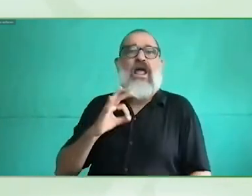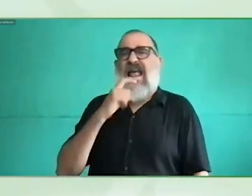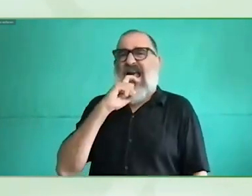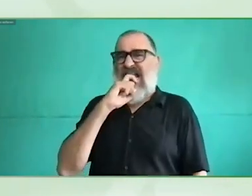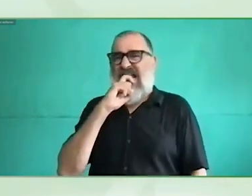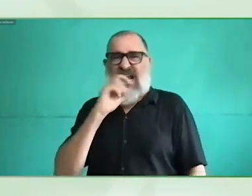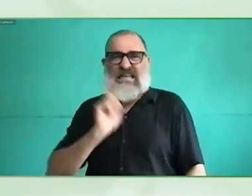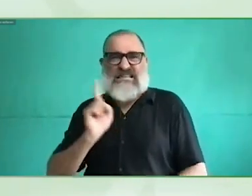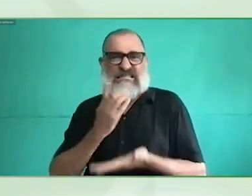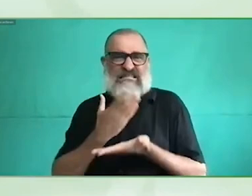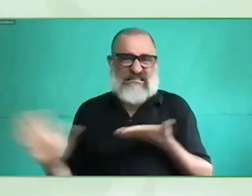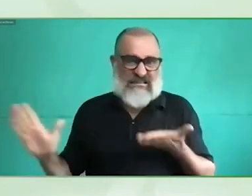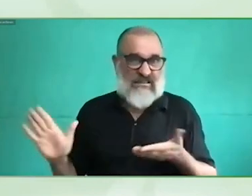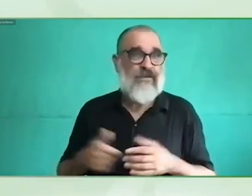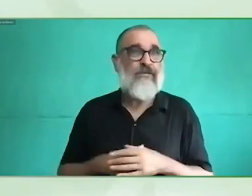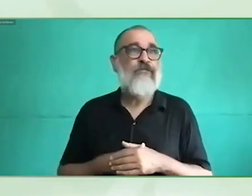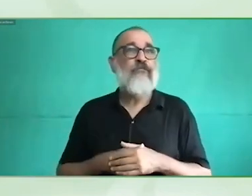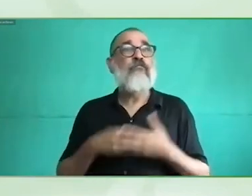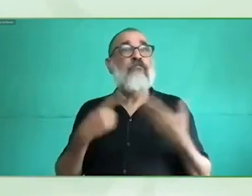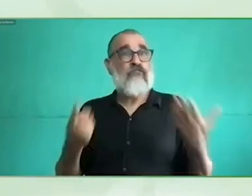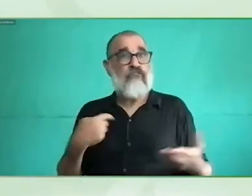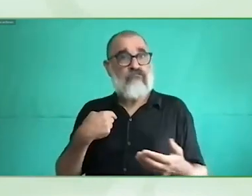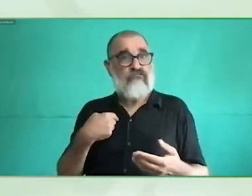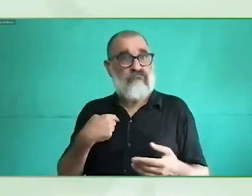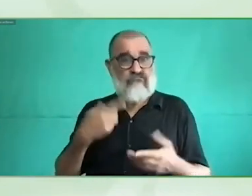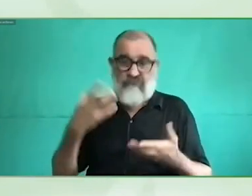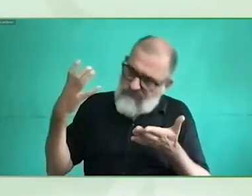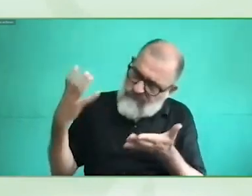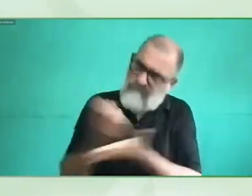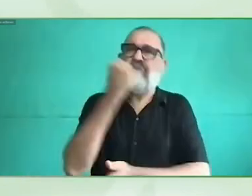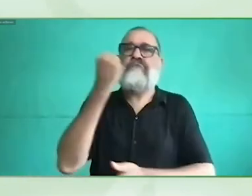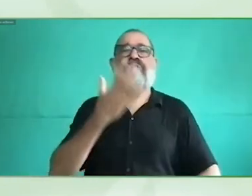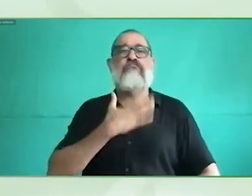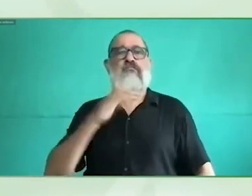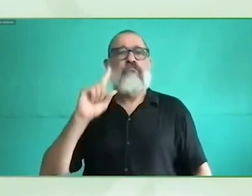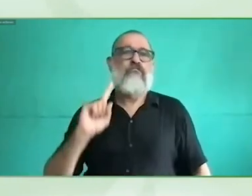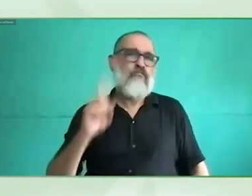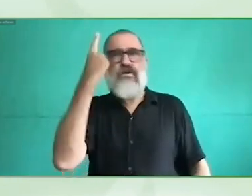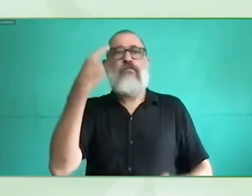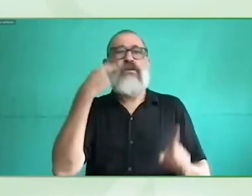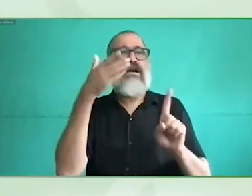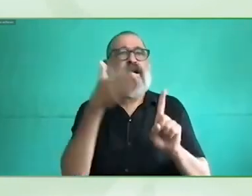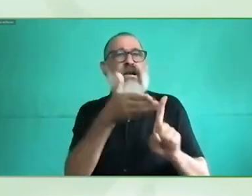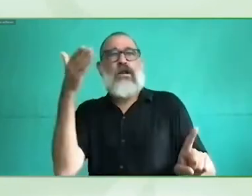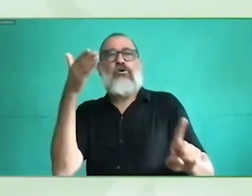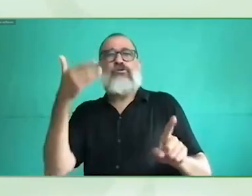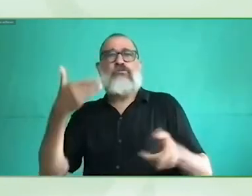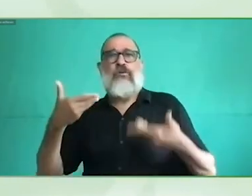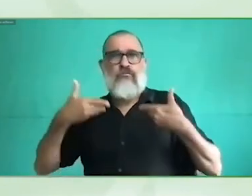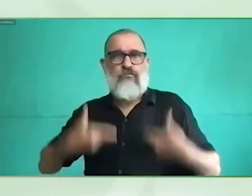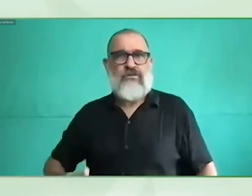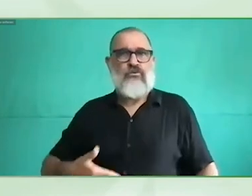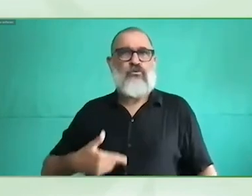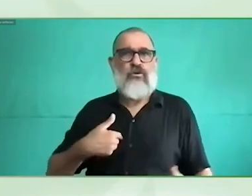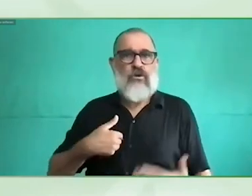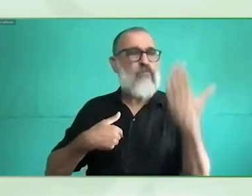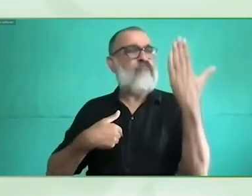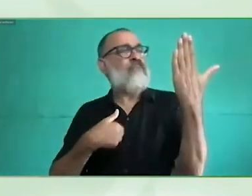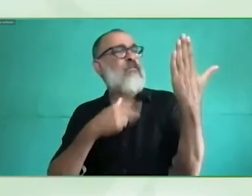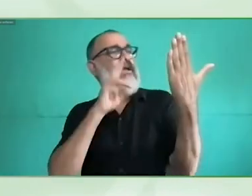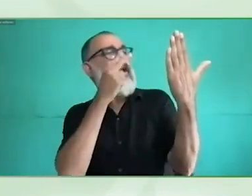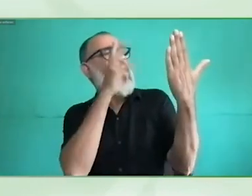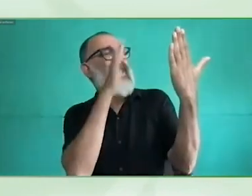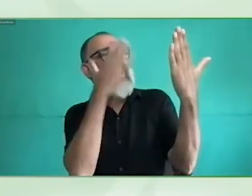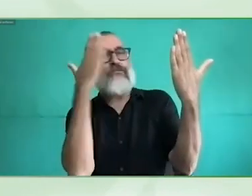rosa No sé lo obtiene de la noche a la mañana es cambiante es evolutivo pero